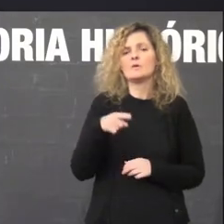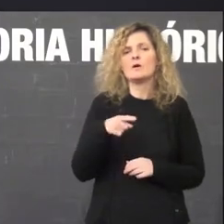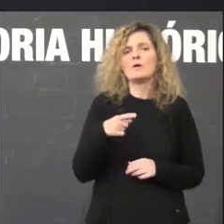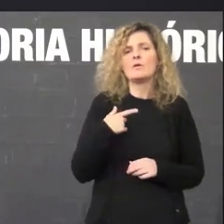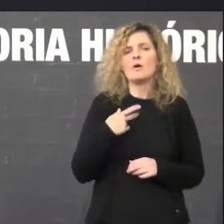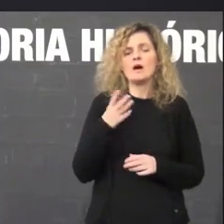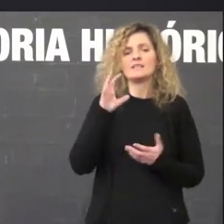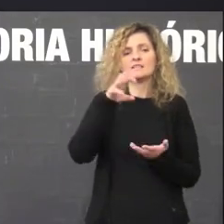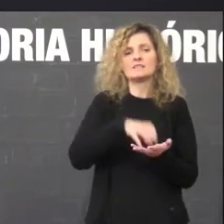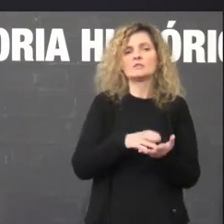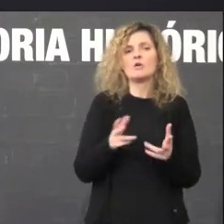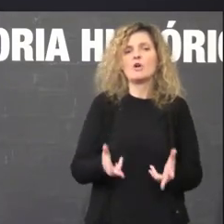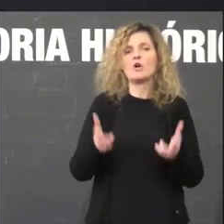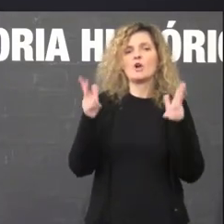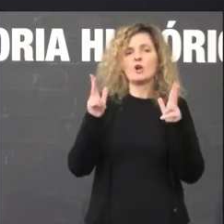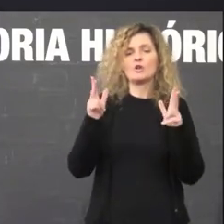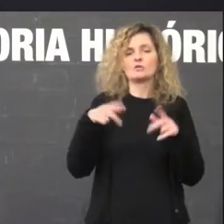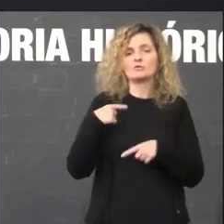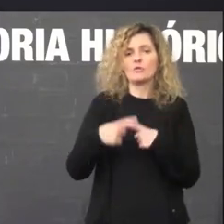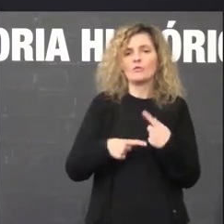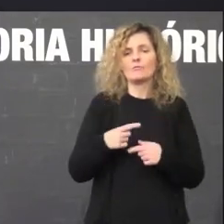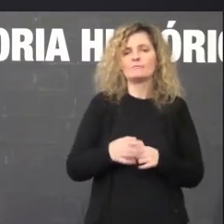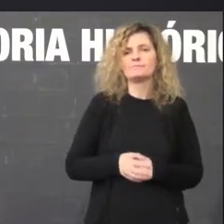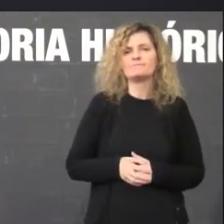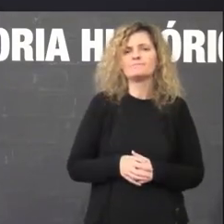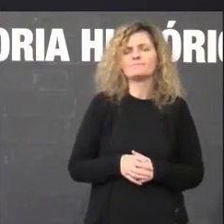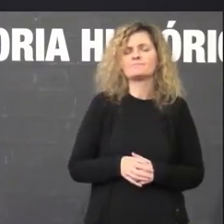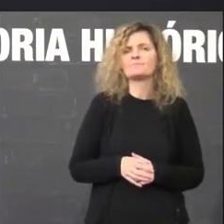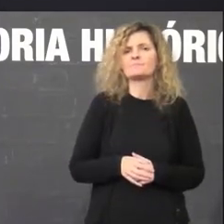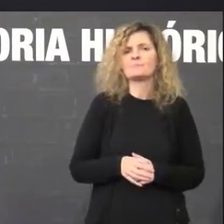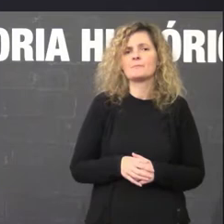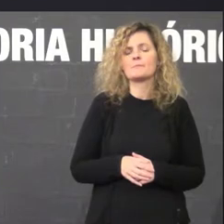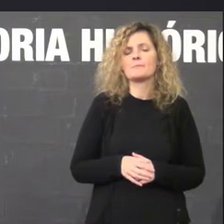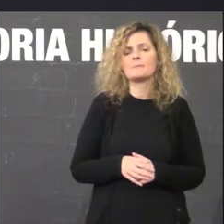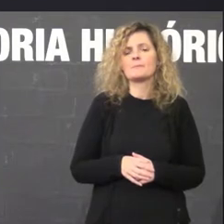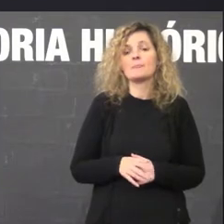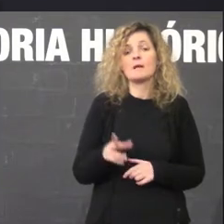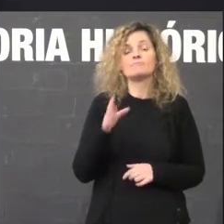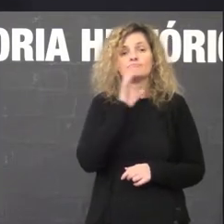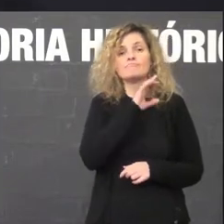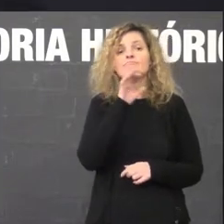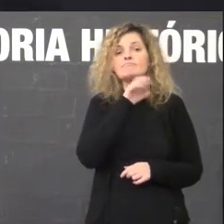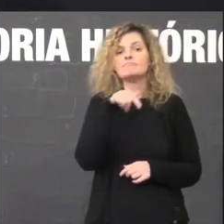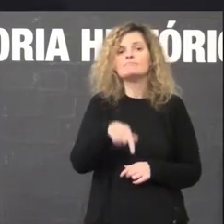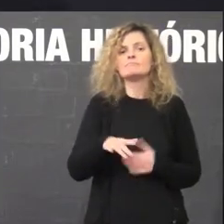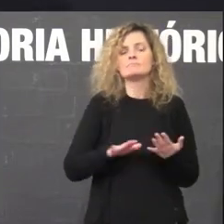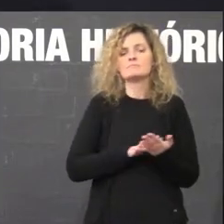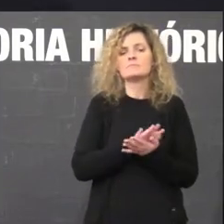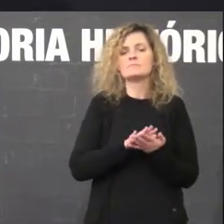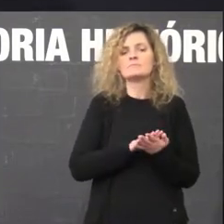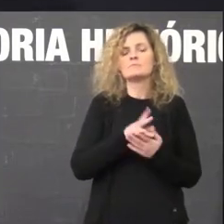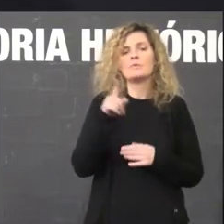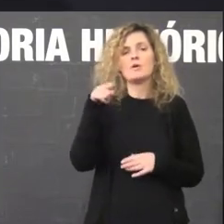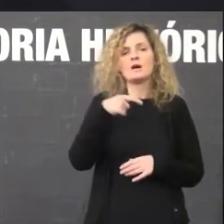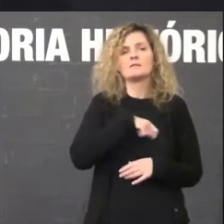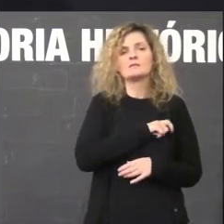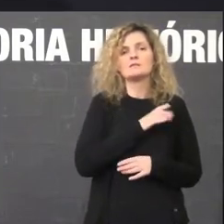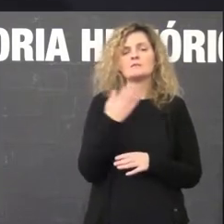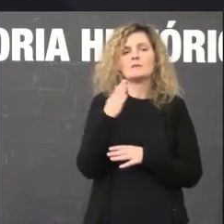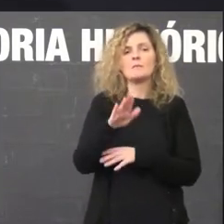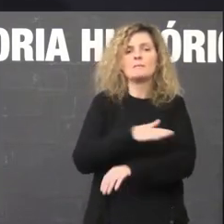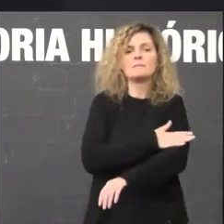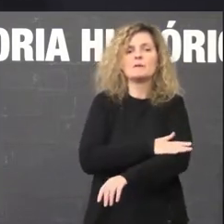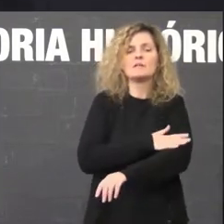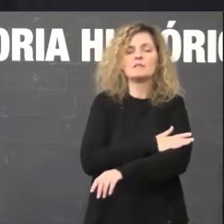a Constitución a libertad de asociación. E, curiosamente, o Gran Oriente Español presenta ante o Ministerio do